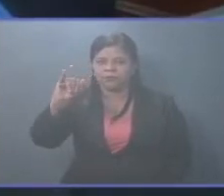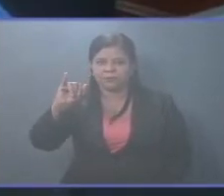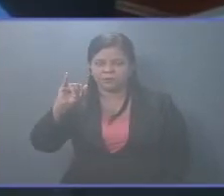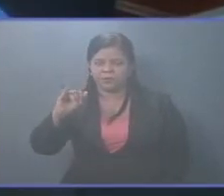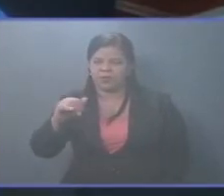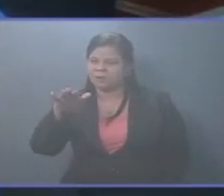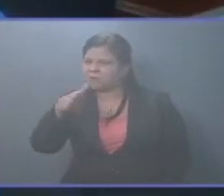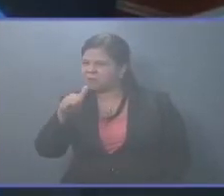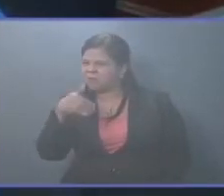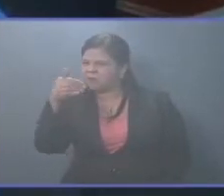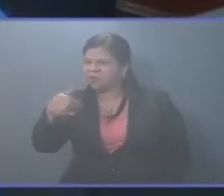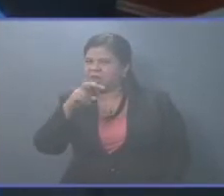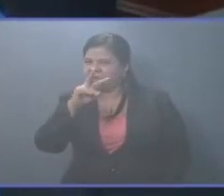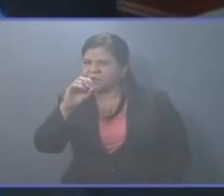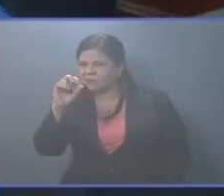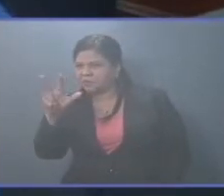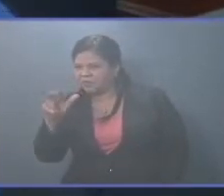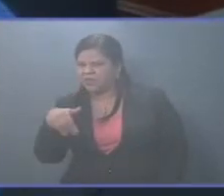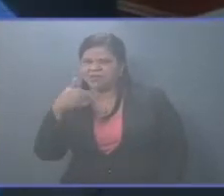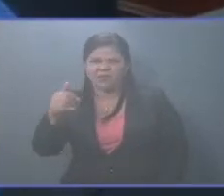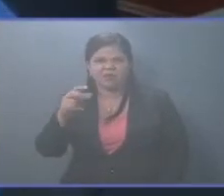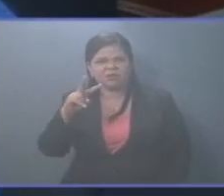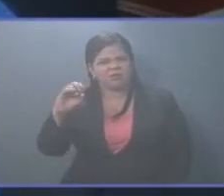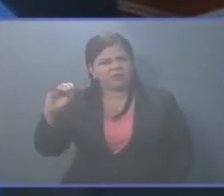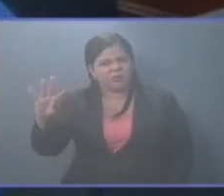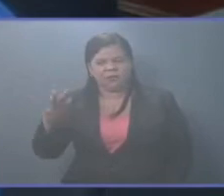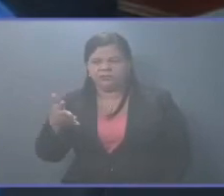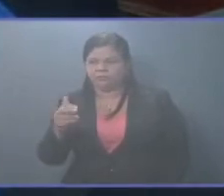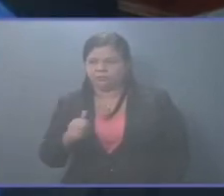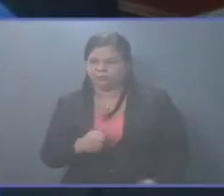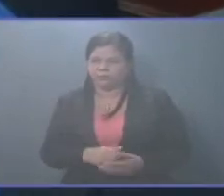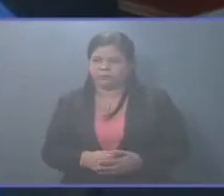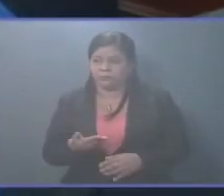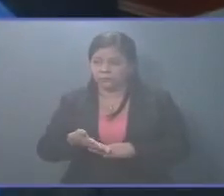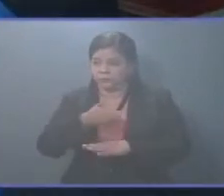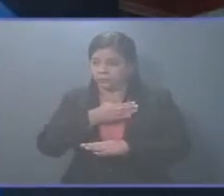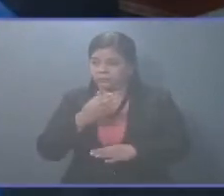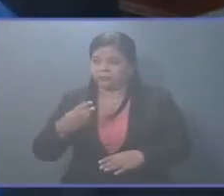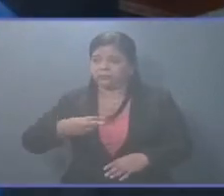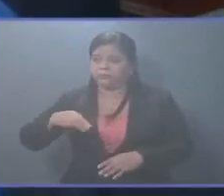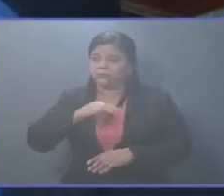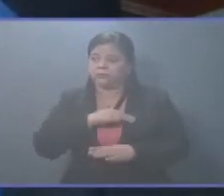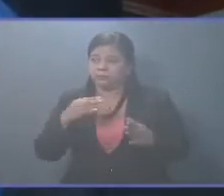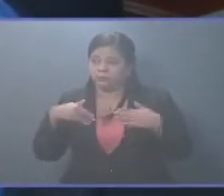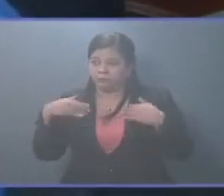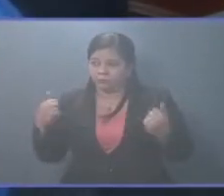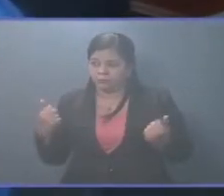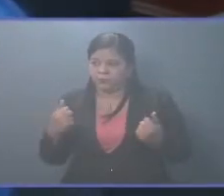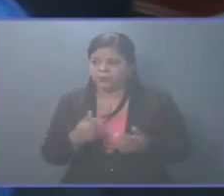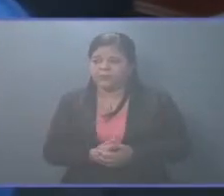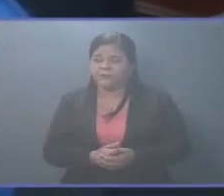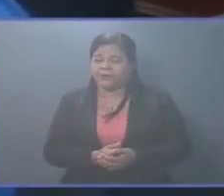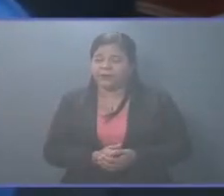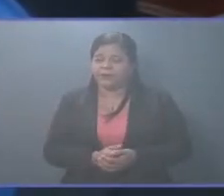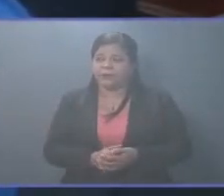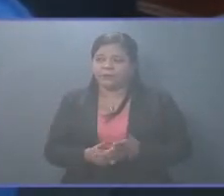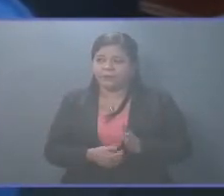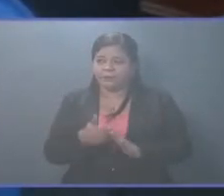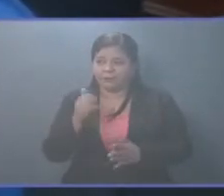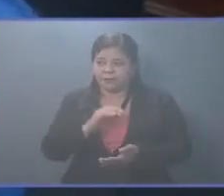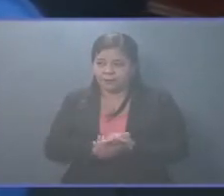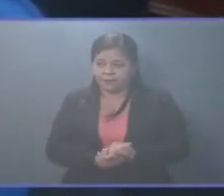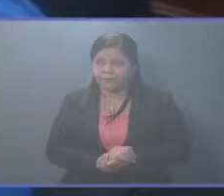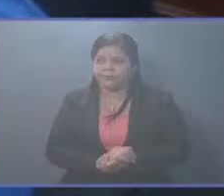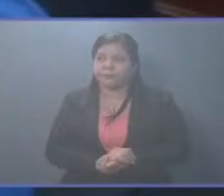por el 2003-2004. En ese tiempo la gestión del Ministerio de Salud era de Arena y